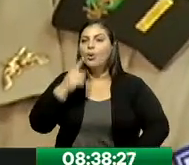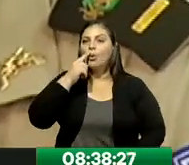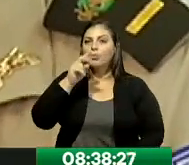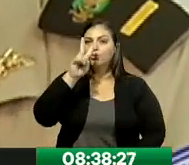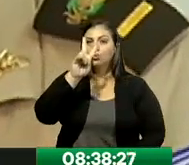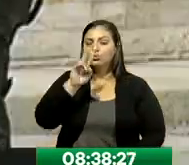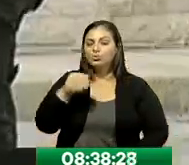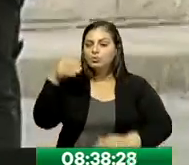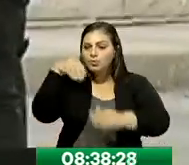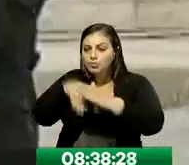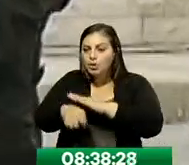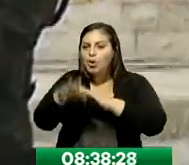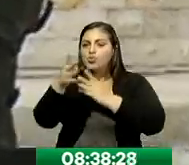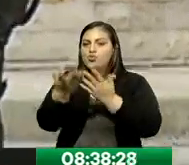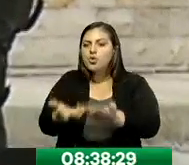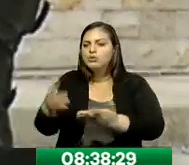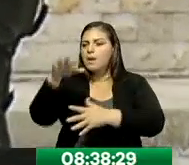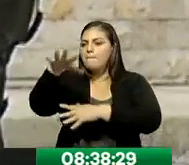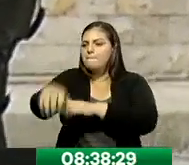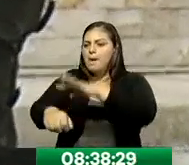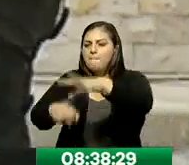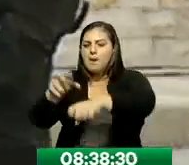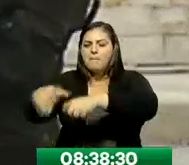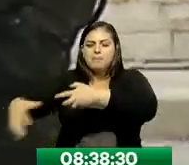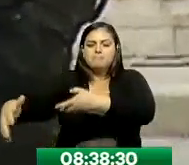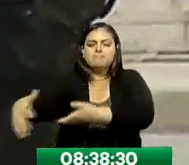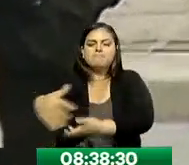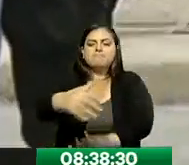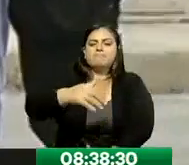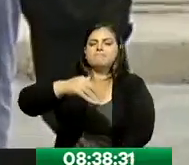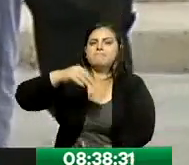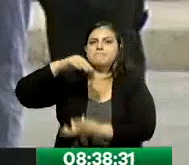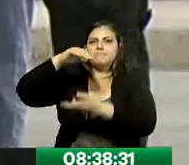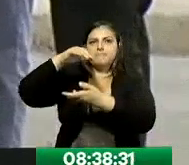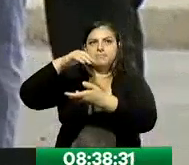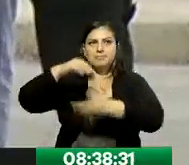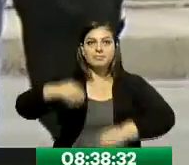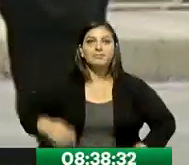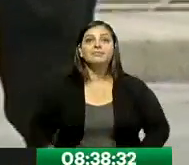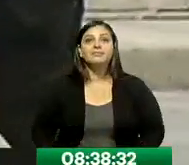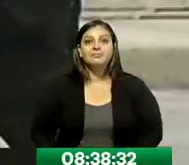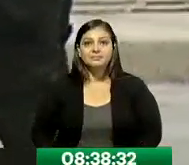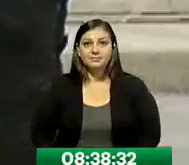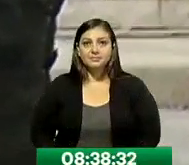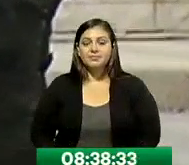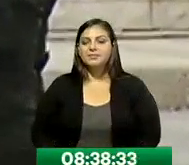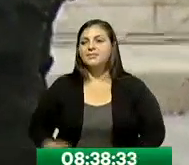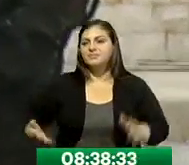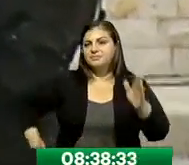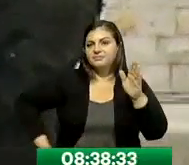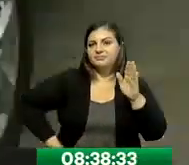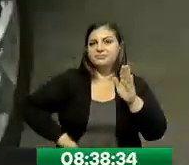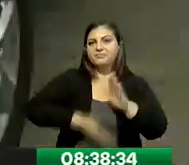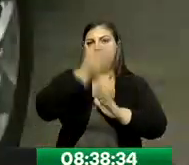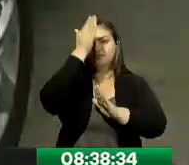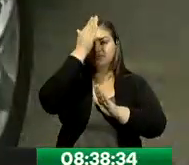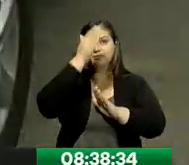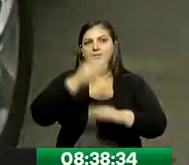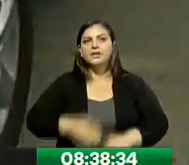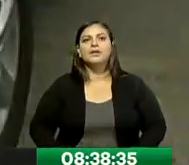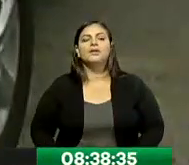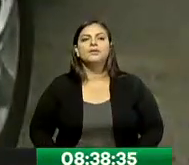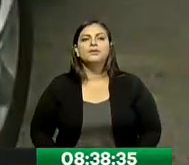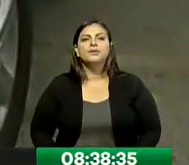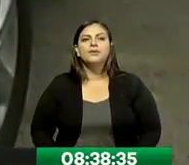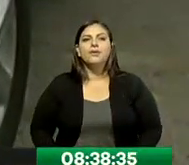entreabierta su puerta. La colaboración de los vecinos fue importante para acortar los plazos de la persecución. Ellos